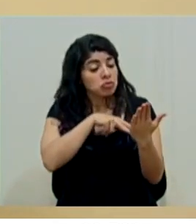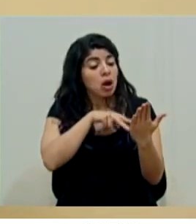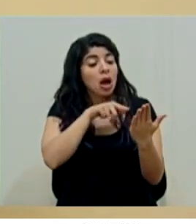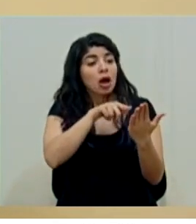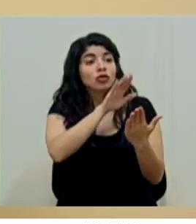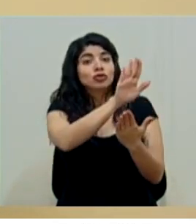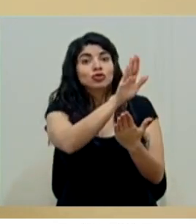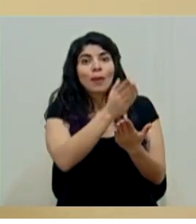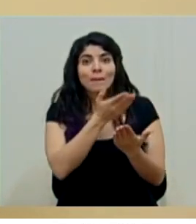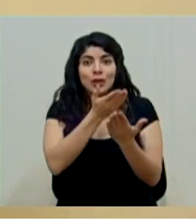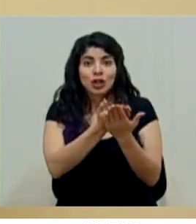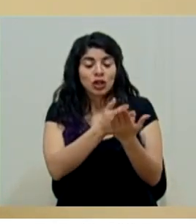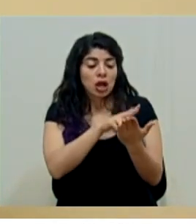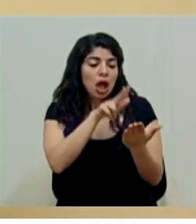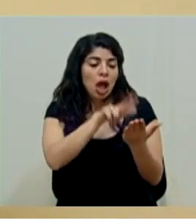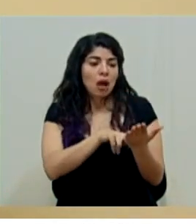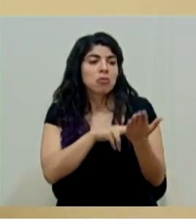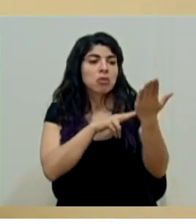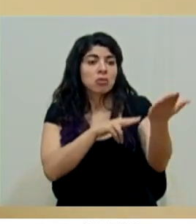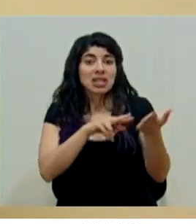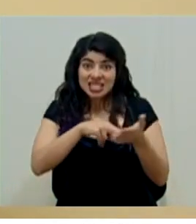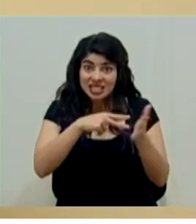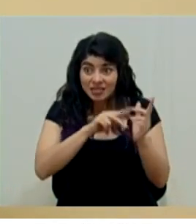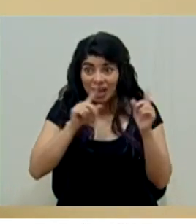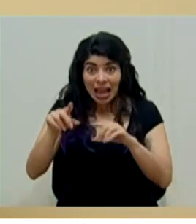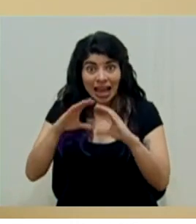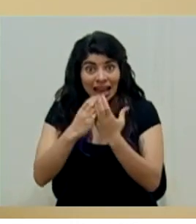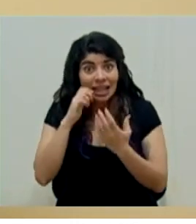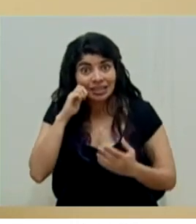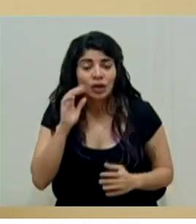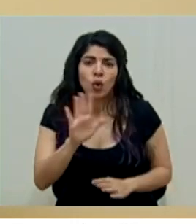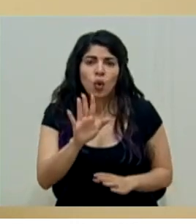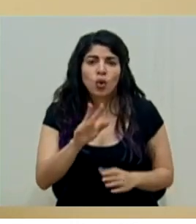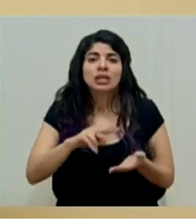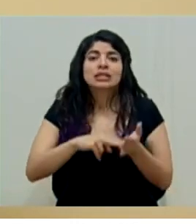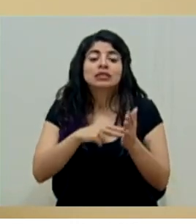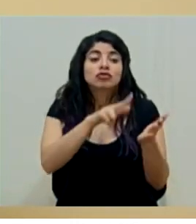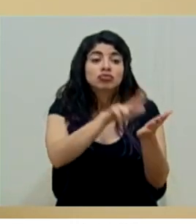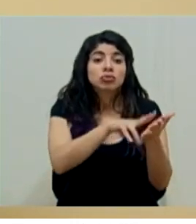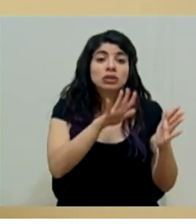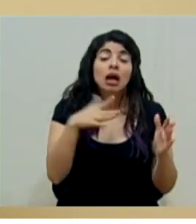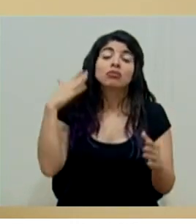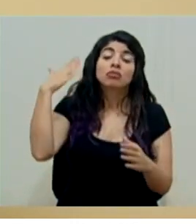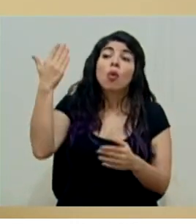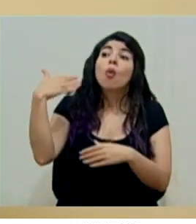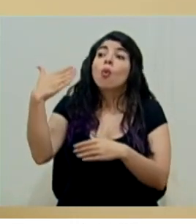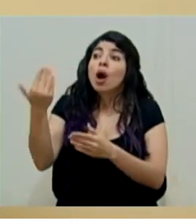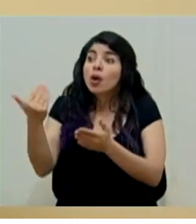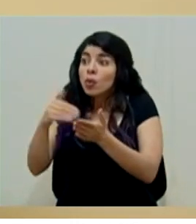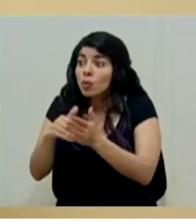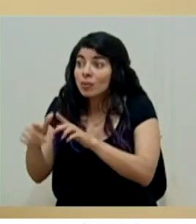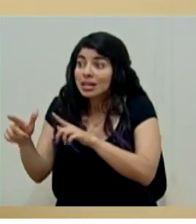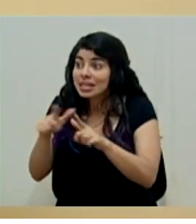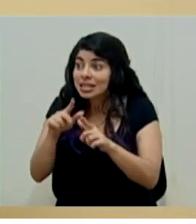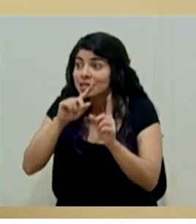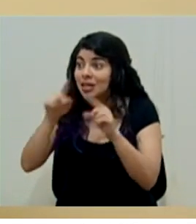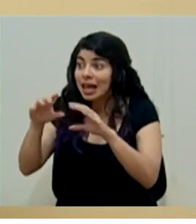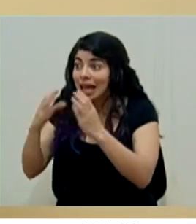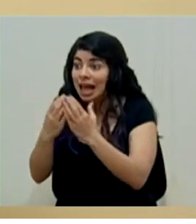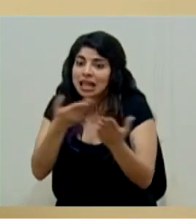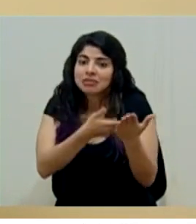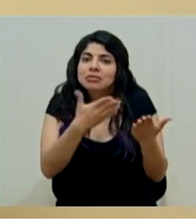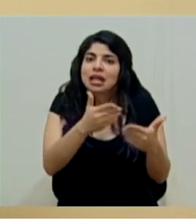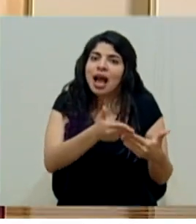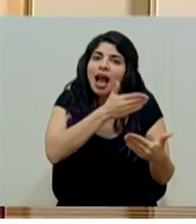está aprobado para el momento que podamos otra vez reanudar la presencialidad, ya contarán con ese protocolo